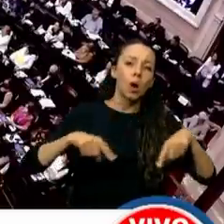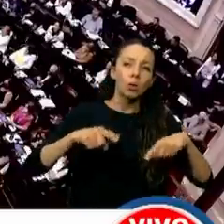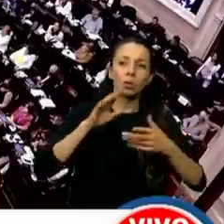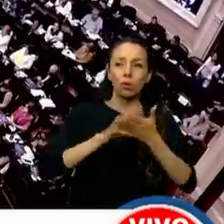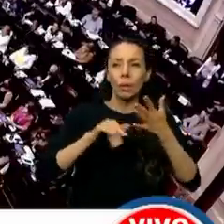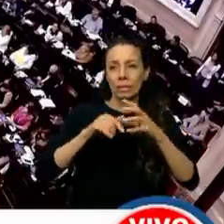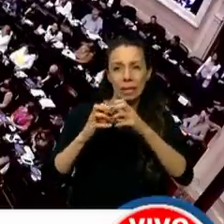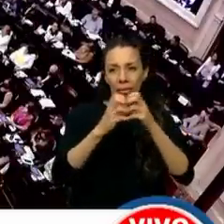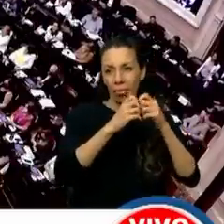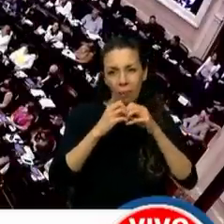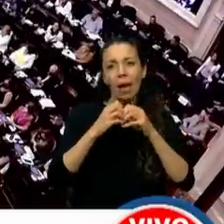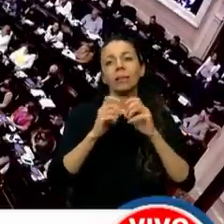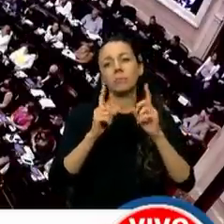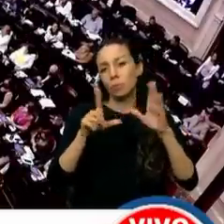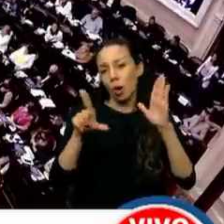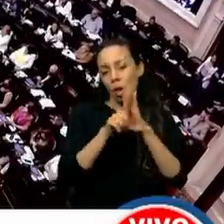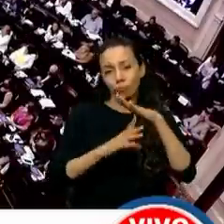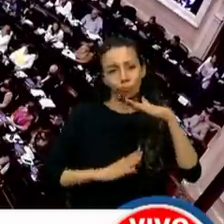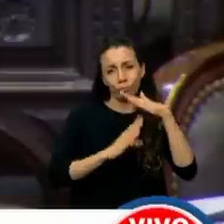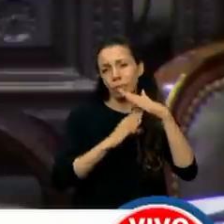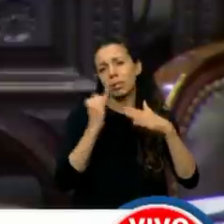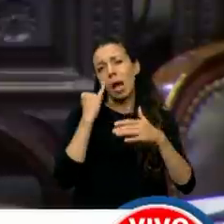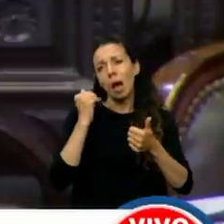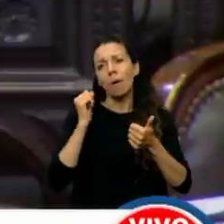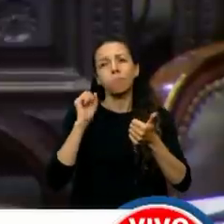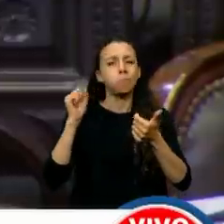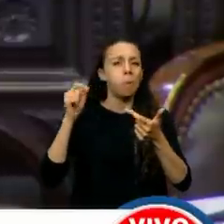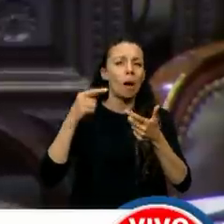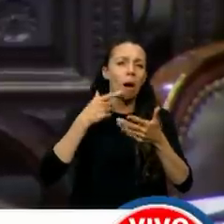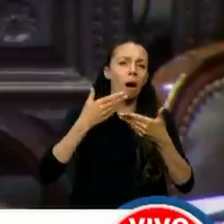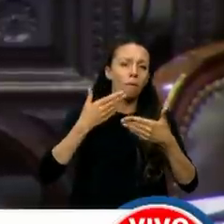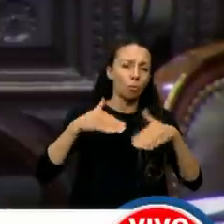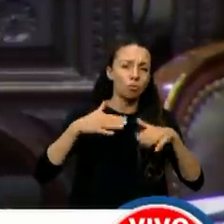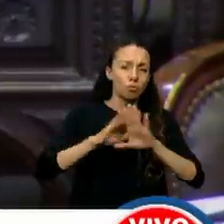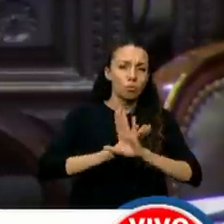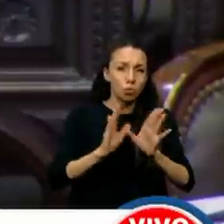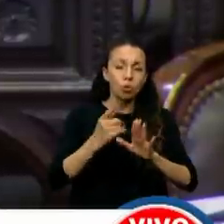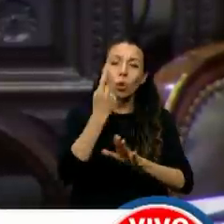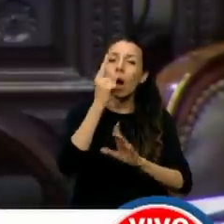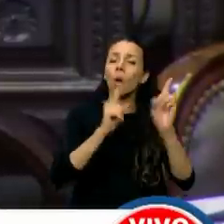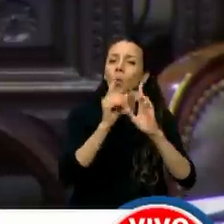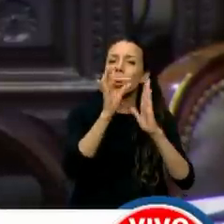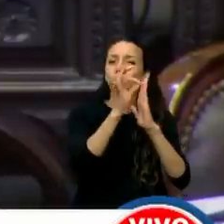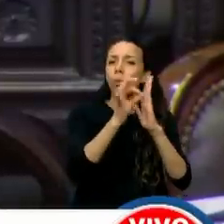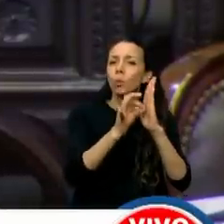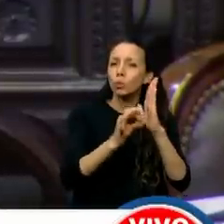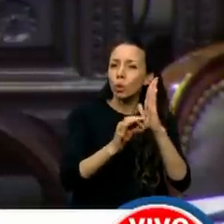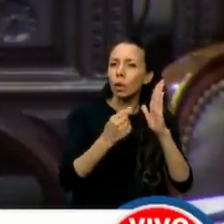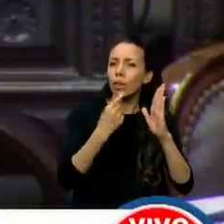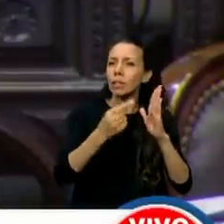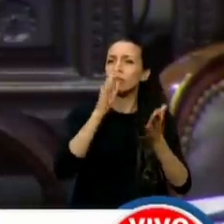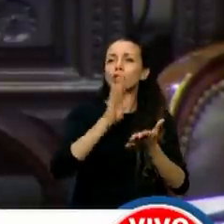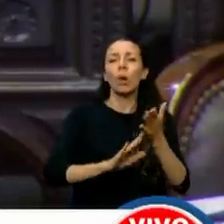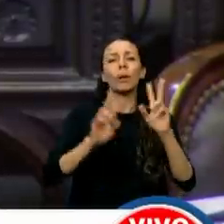sobre la ley de leyes mucho se ha dicho así que simplemente me voy a puntualizar en algunos aspectos vinculados a las políticas ambientales